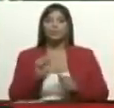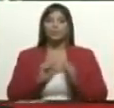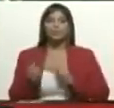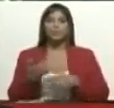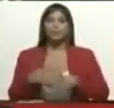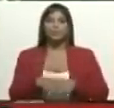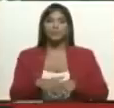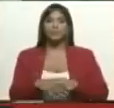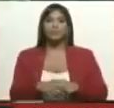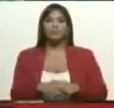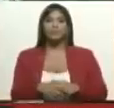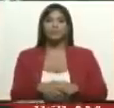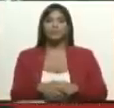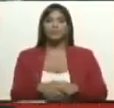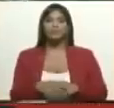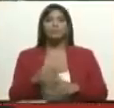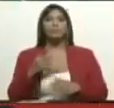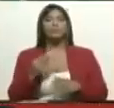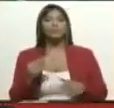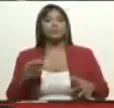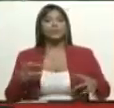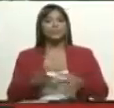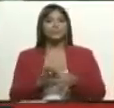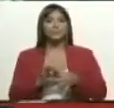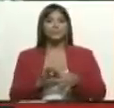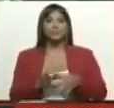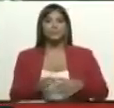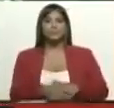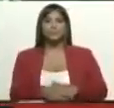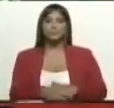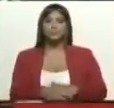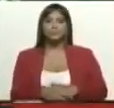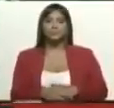integral. Máxima articulación,